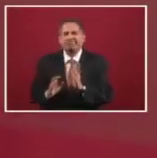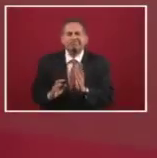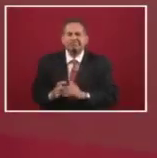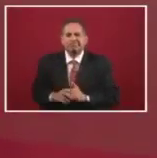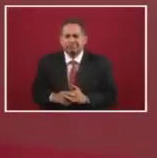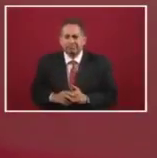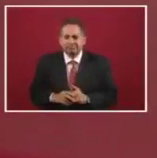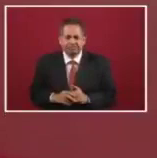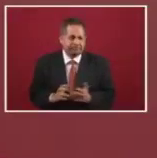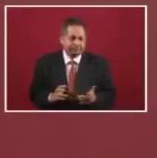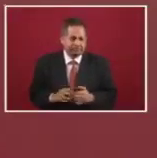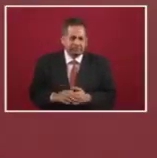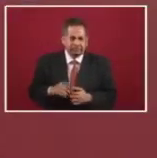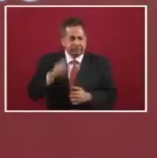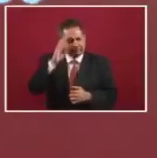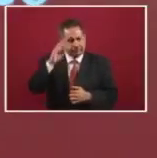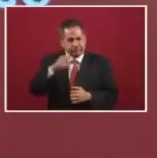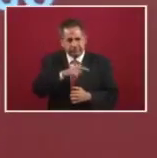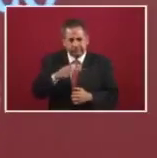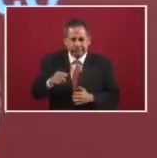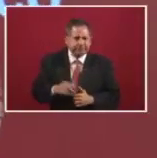el de el señor